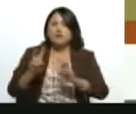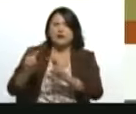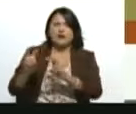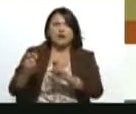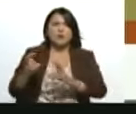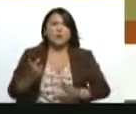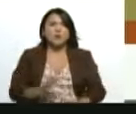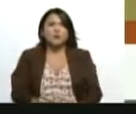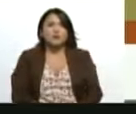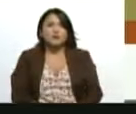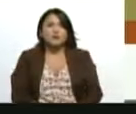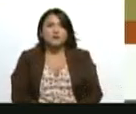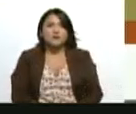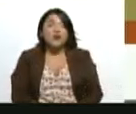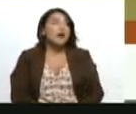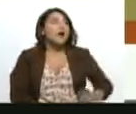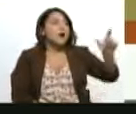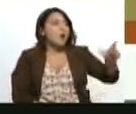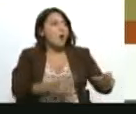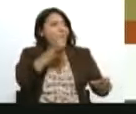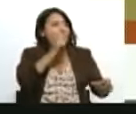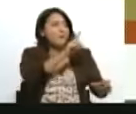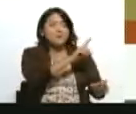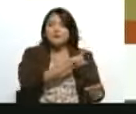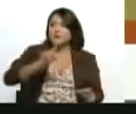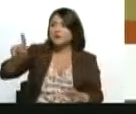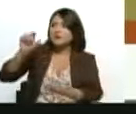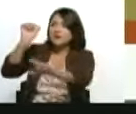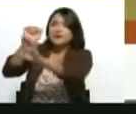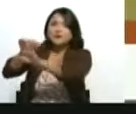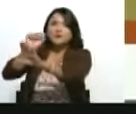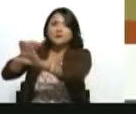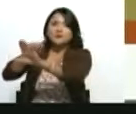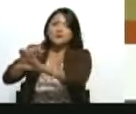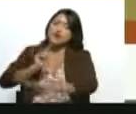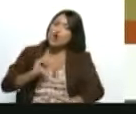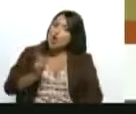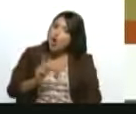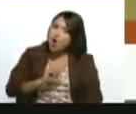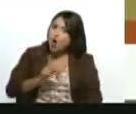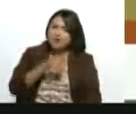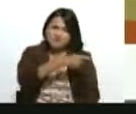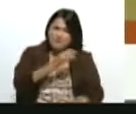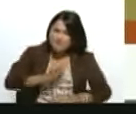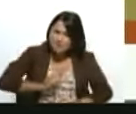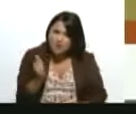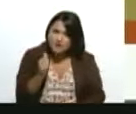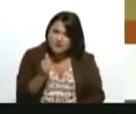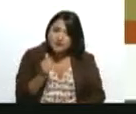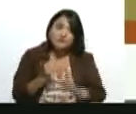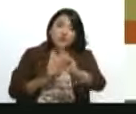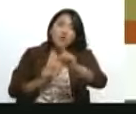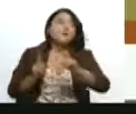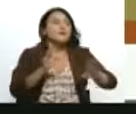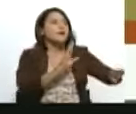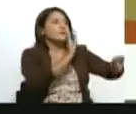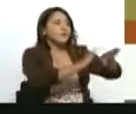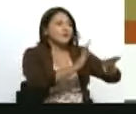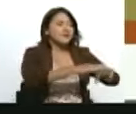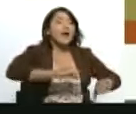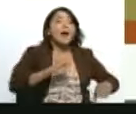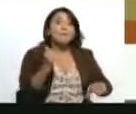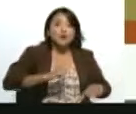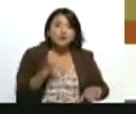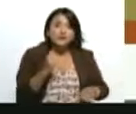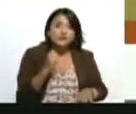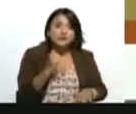¿Qué va a hacer el señor de la UPAS? ¿Se va a ir a tocar en la puerta? ¿Ve? No, él no es policía. ¿Dónde tiene que ir él? Al cuadrante de paz. Y el cuadrante de